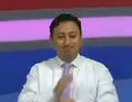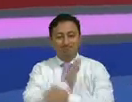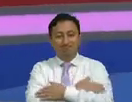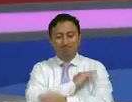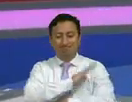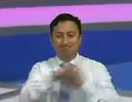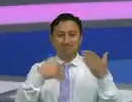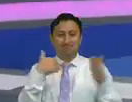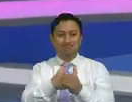abrazo